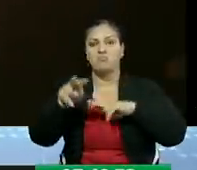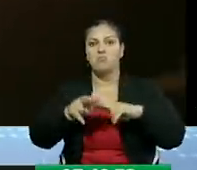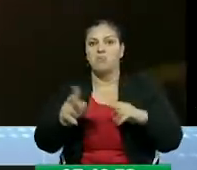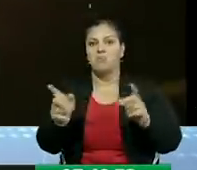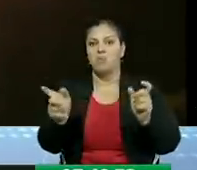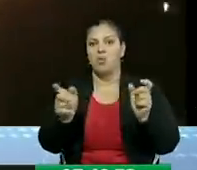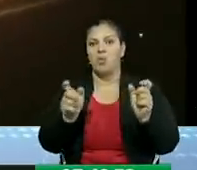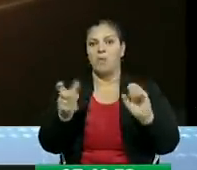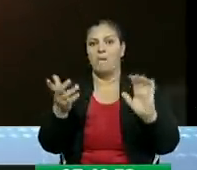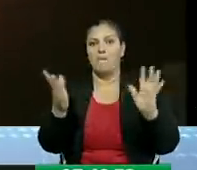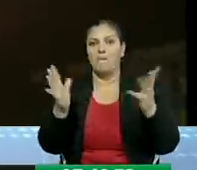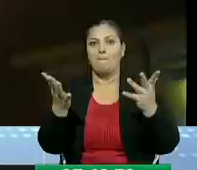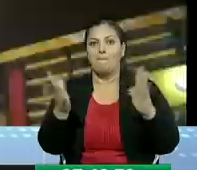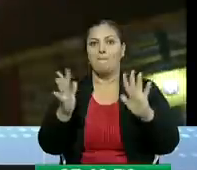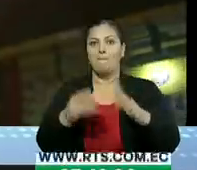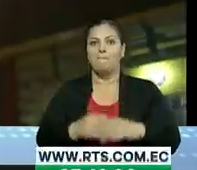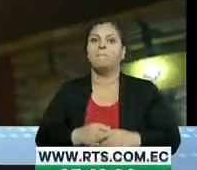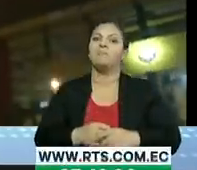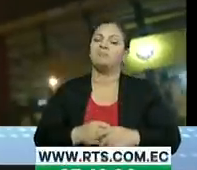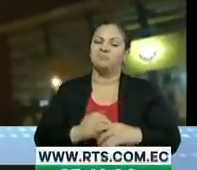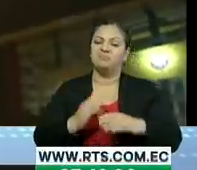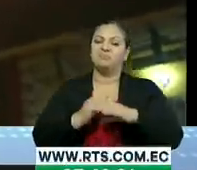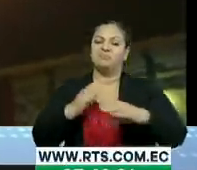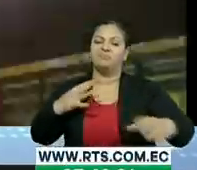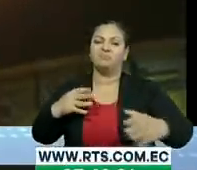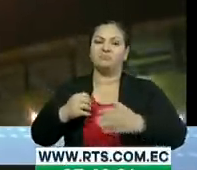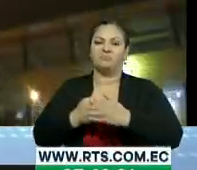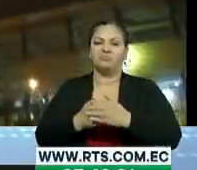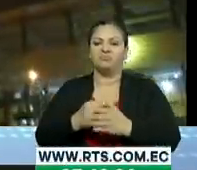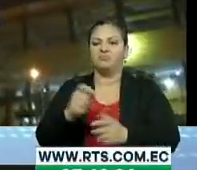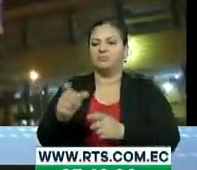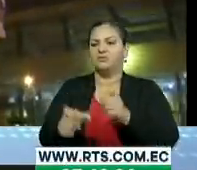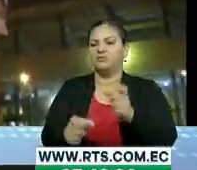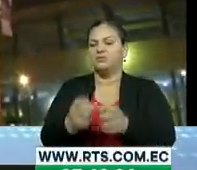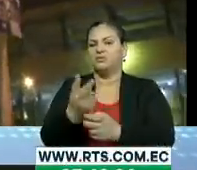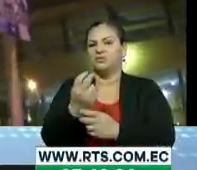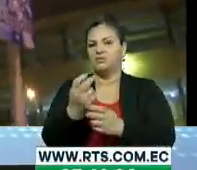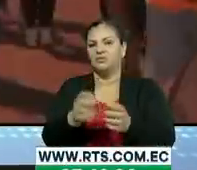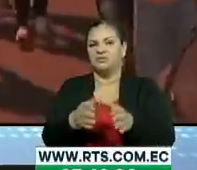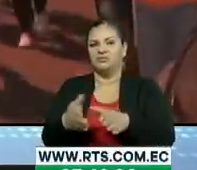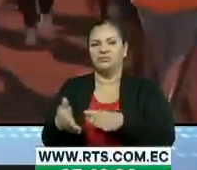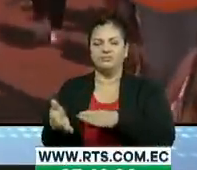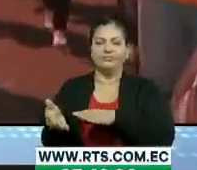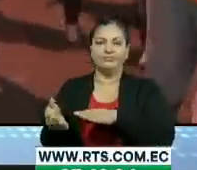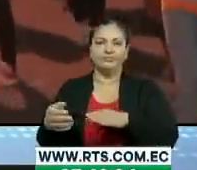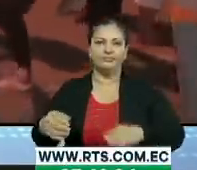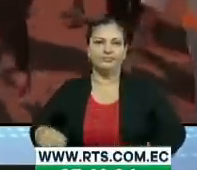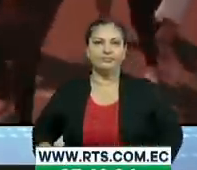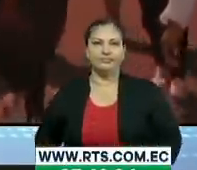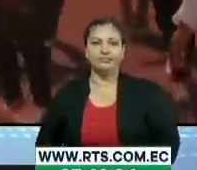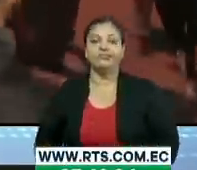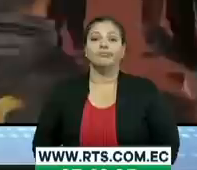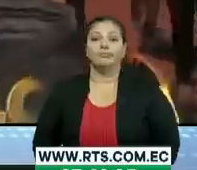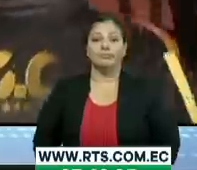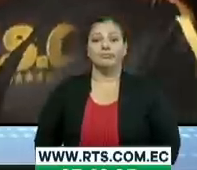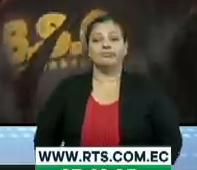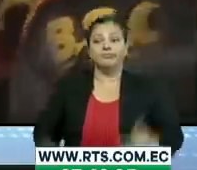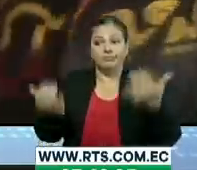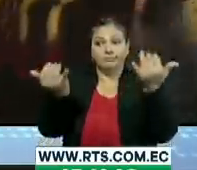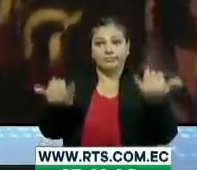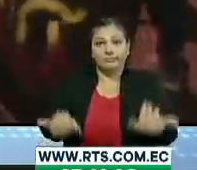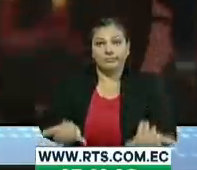12 inocentes pierden la vida en una de las carreteras del país. Así es que se sancione como se debe,